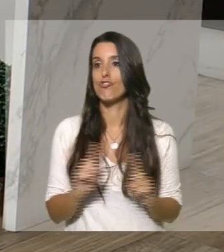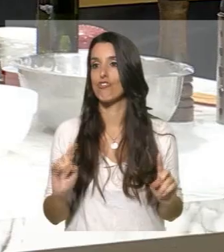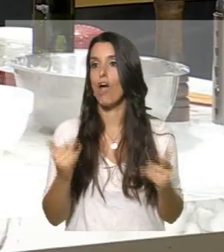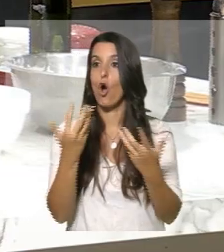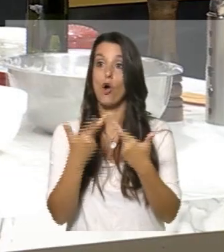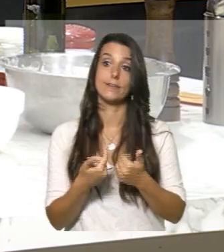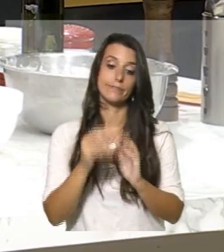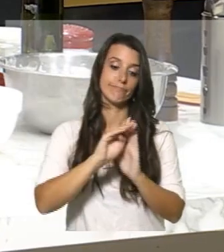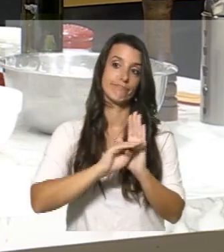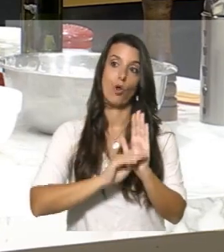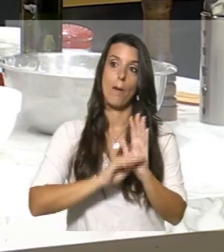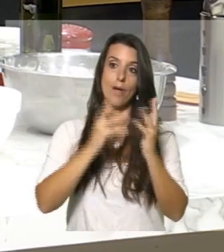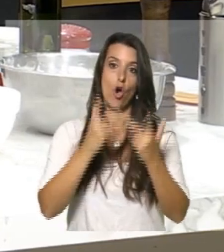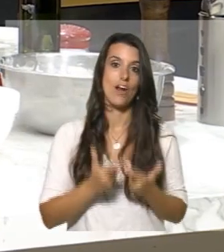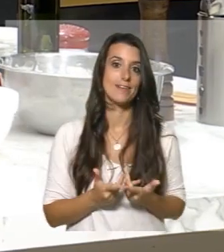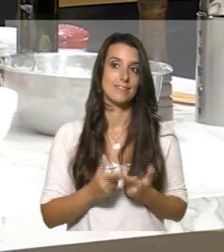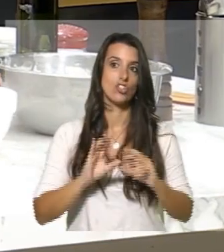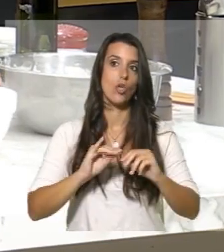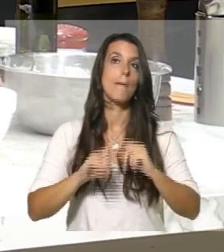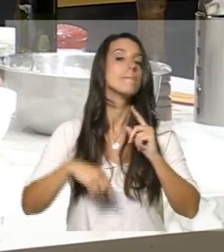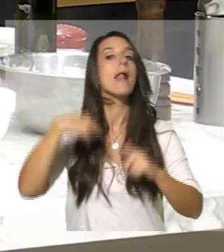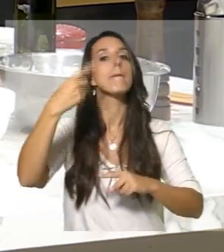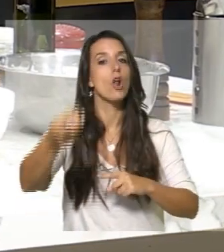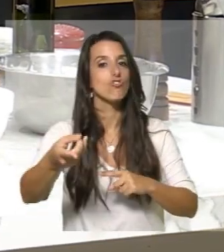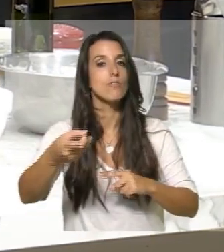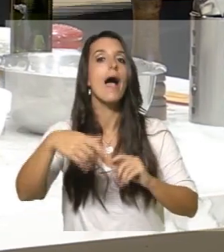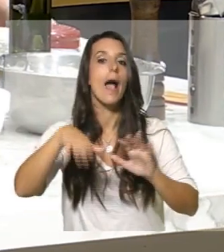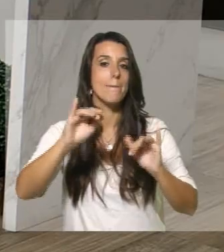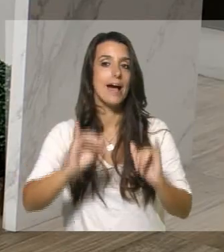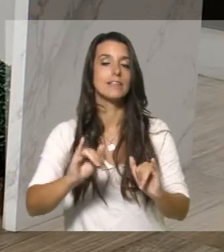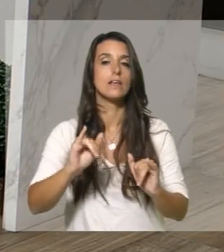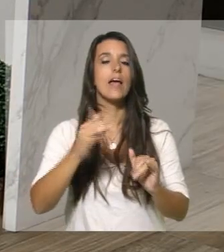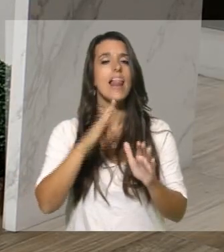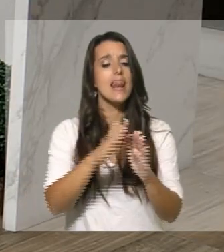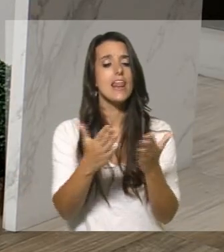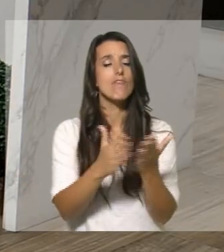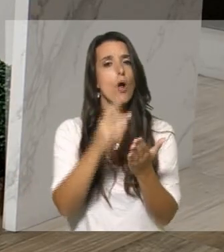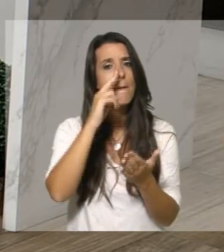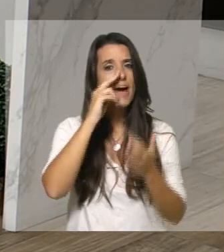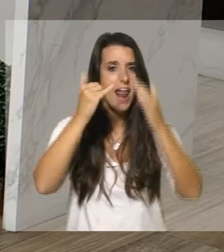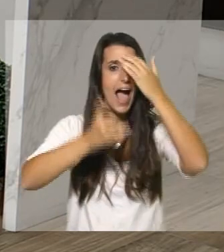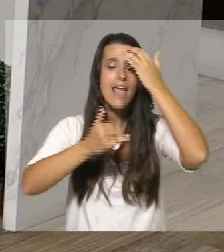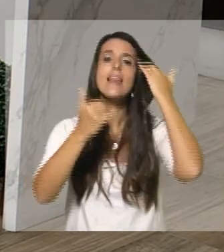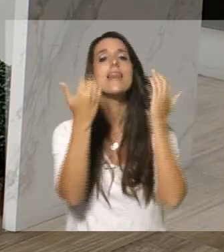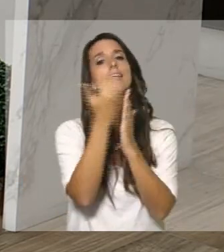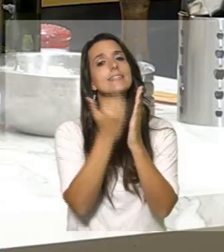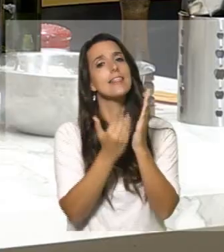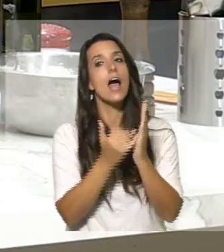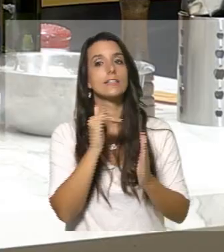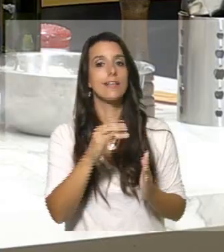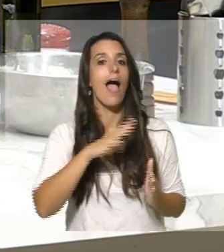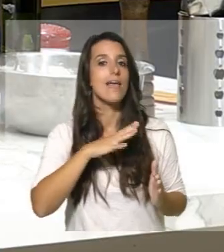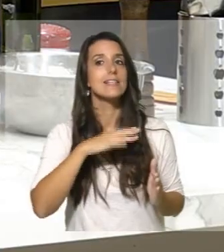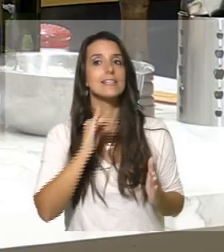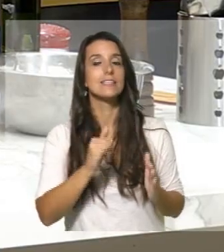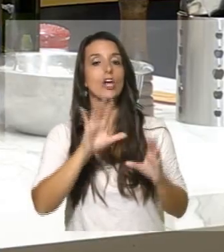armado. En esta primera salida no, pero para la próxima capaz que podemos. En el libro de panes hay. En el libro de panes hay. En el libro de panes hay